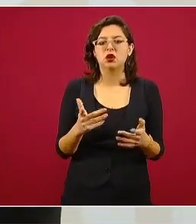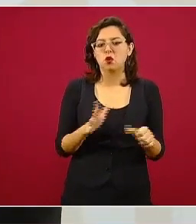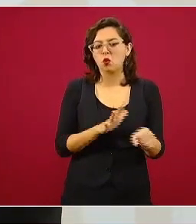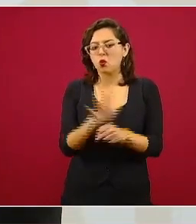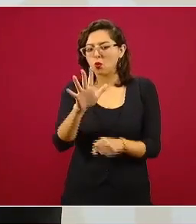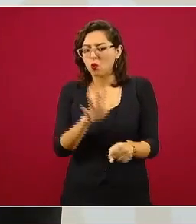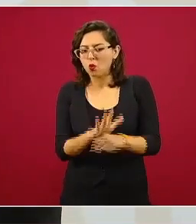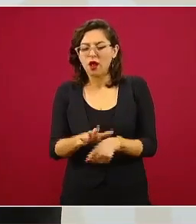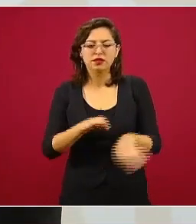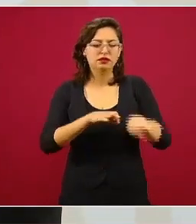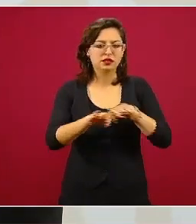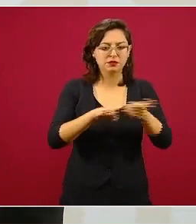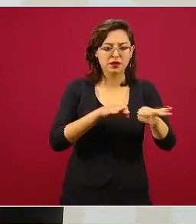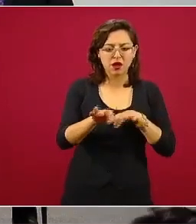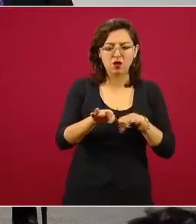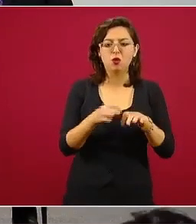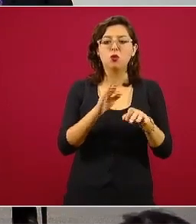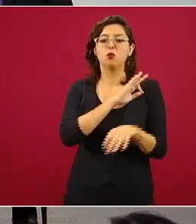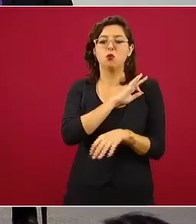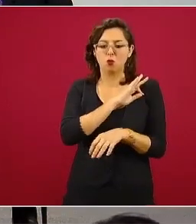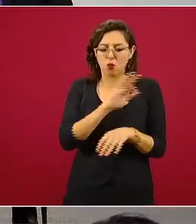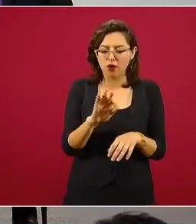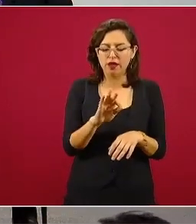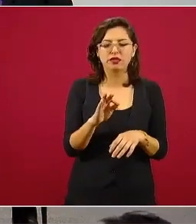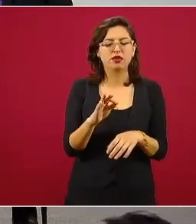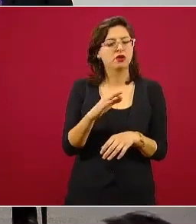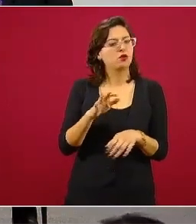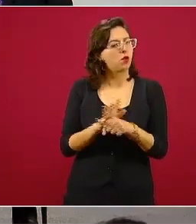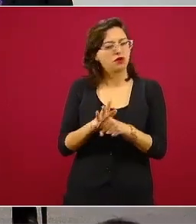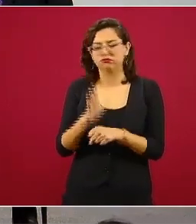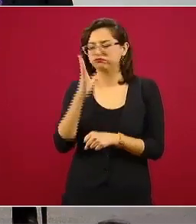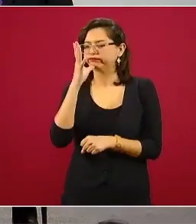productivas. De manera muy especial tenemos